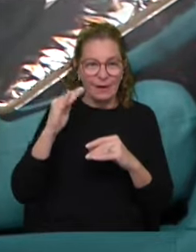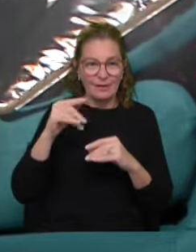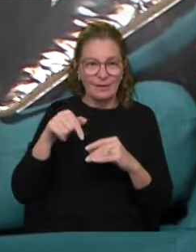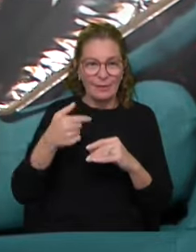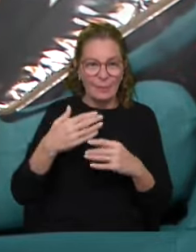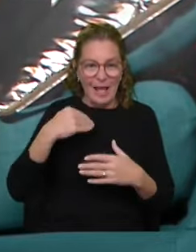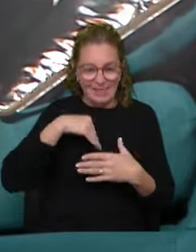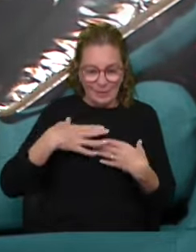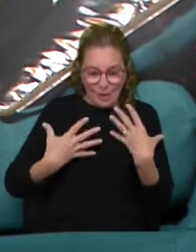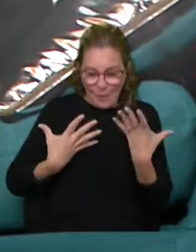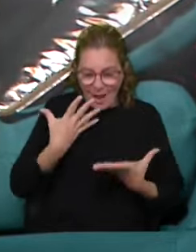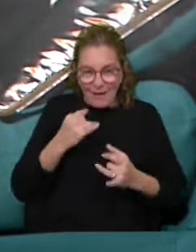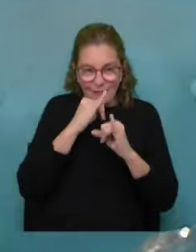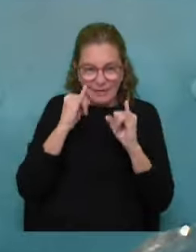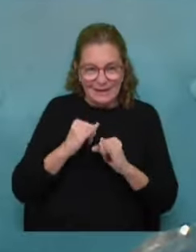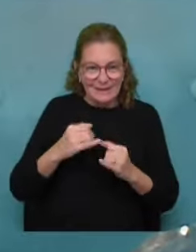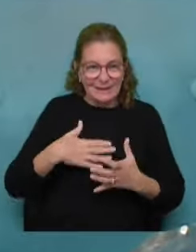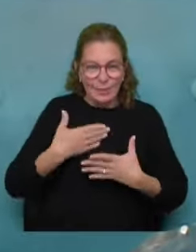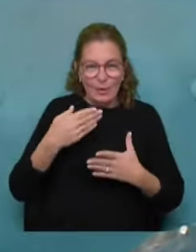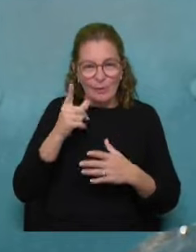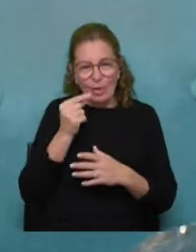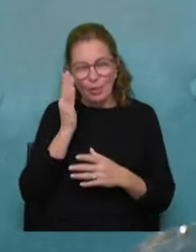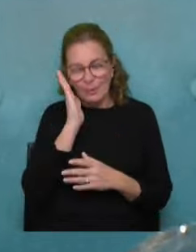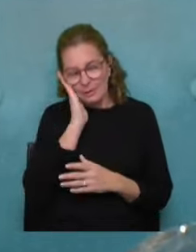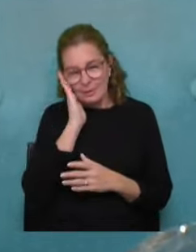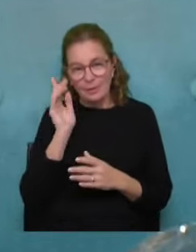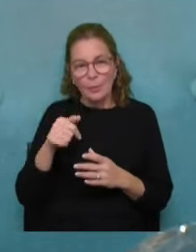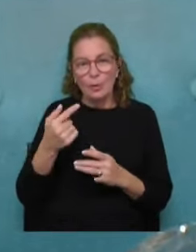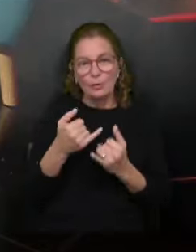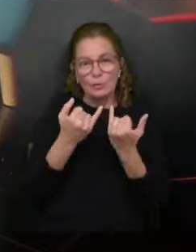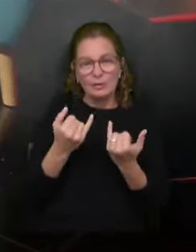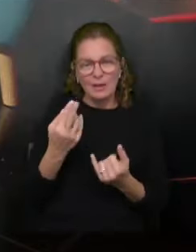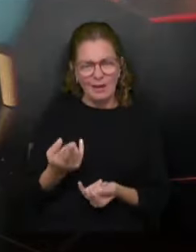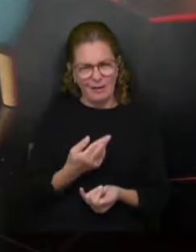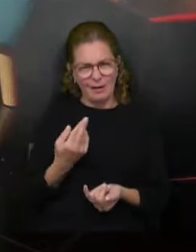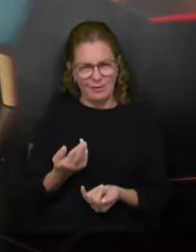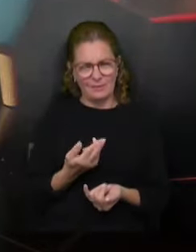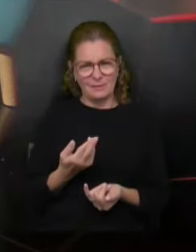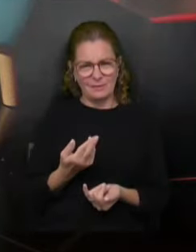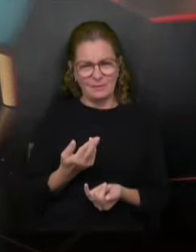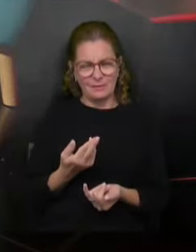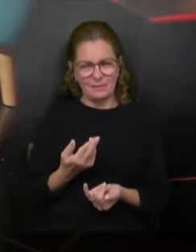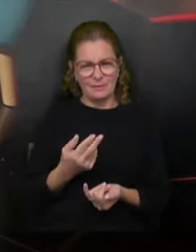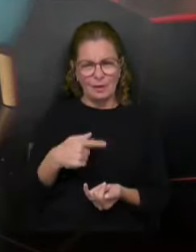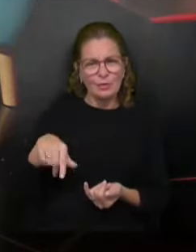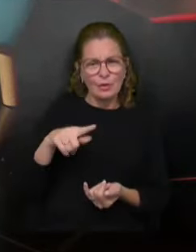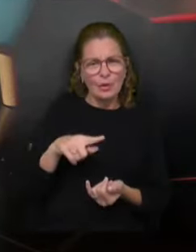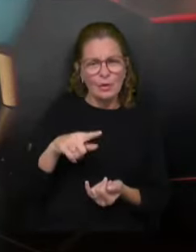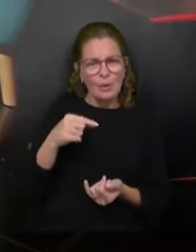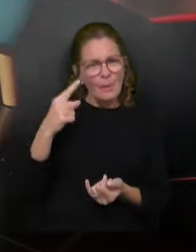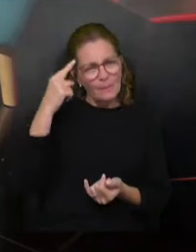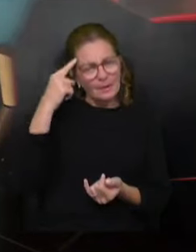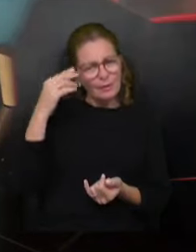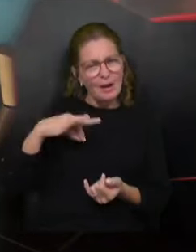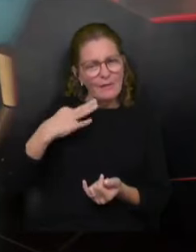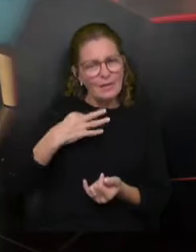Arriba. La adrenalina sigue, esa felicidad sigue hasta que te vas a dormir. Pero el otro día sí es raro. Pero creo que debe pasar en todo orden de la vida de todos los